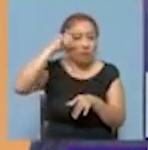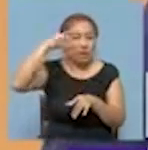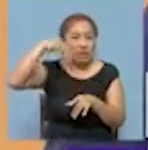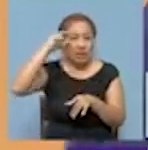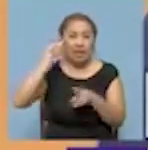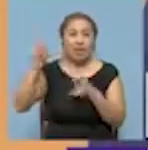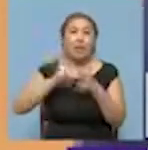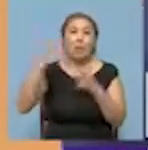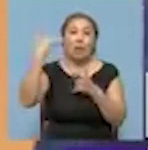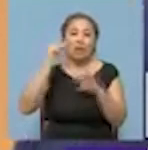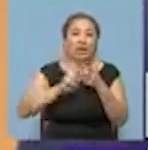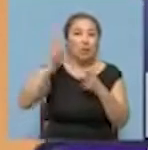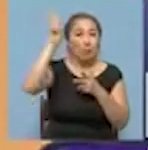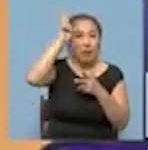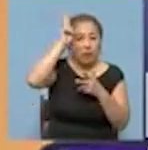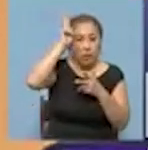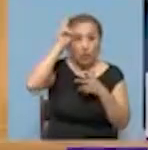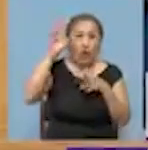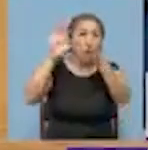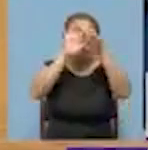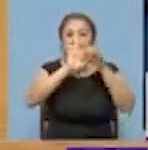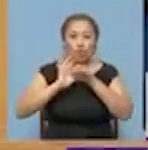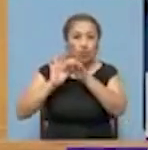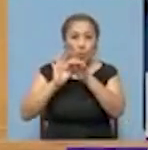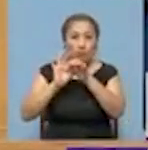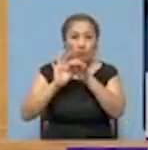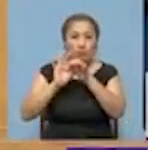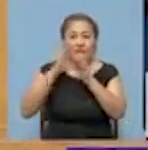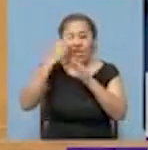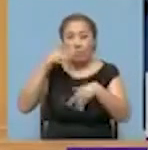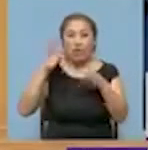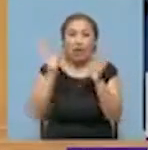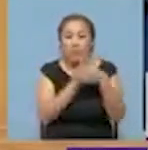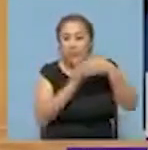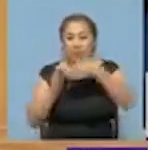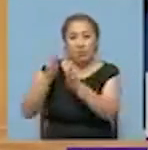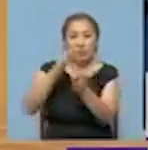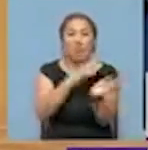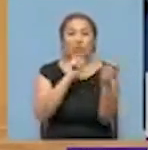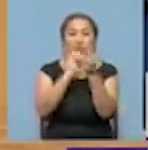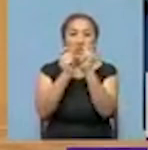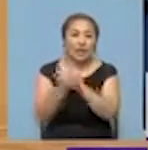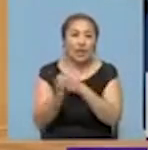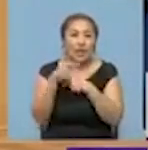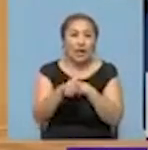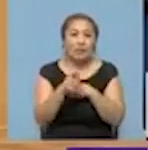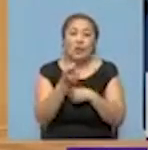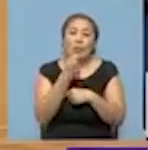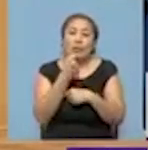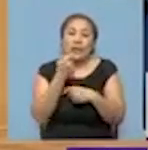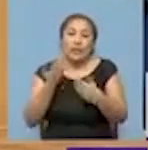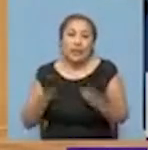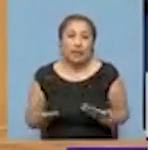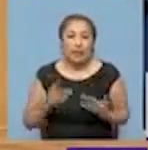en perú luego se hace una política ultra marxista y así se va orientando a esto que agustín lage llama con